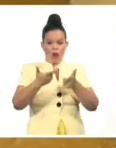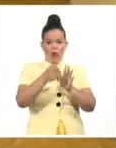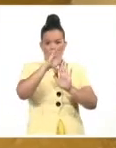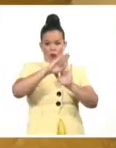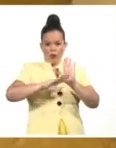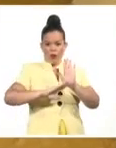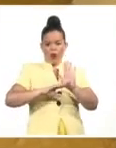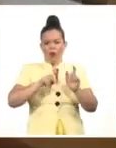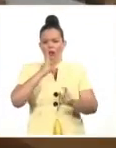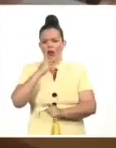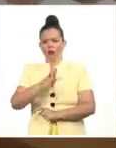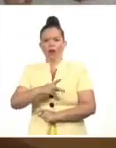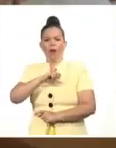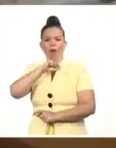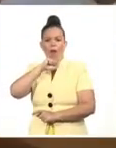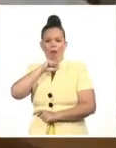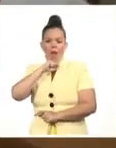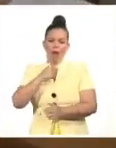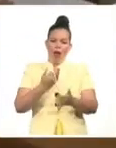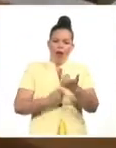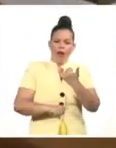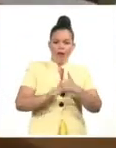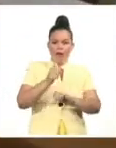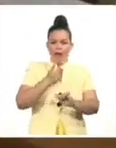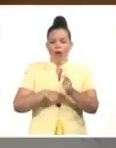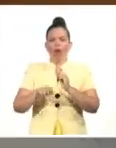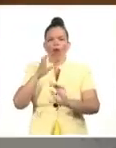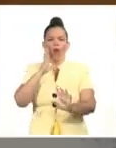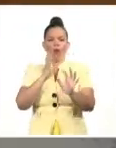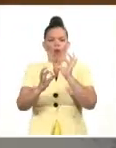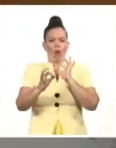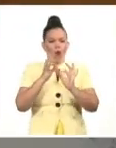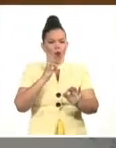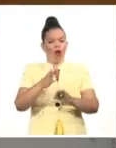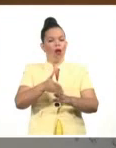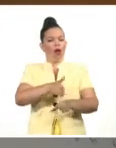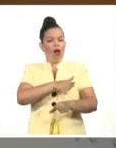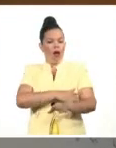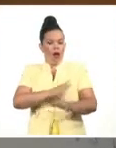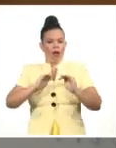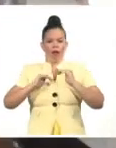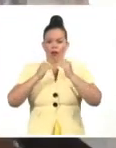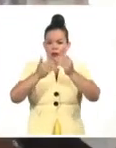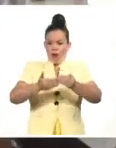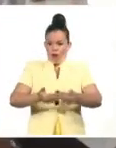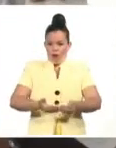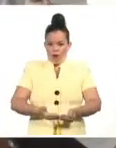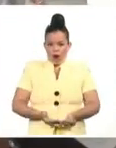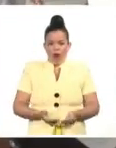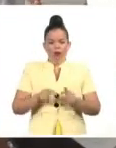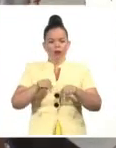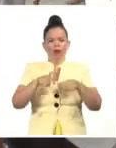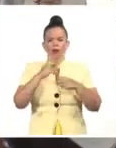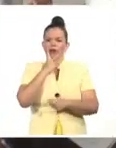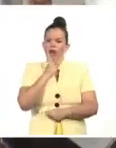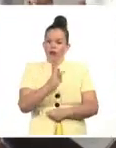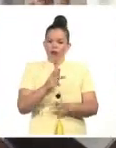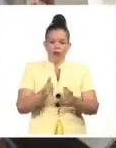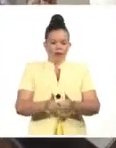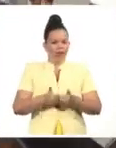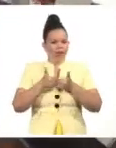materno-infantil, que vela por el control de la natalidad desde la gestación, con un personal capacitado para la atención integral